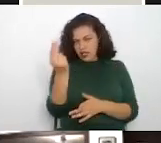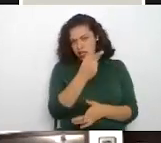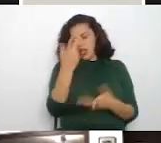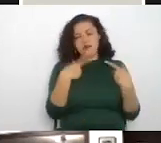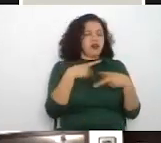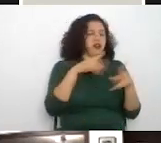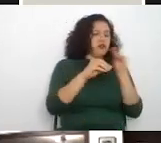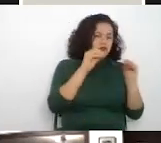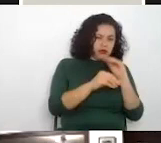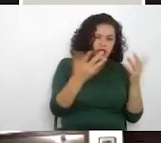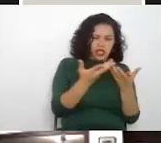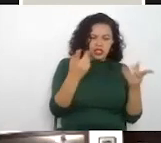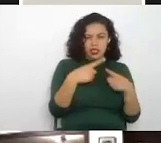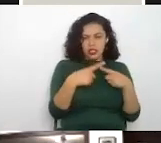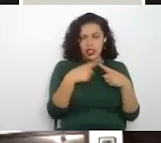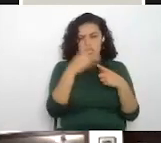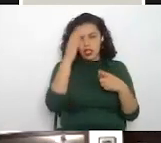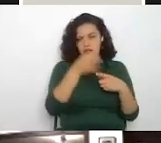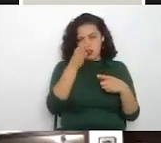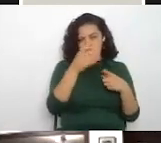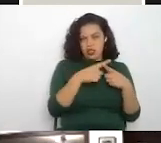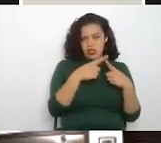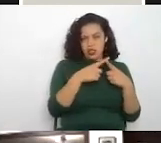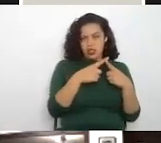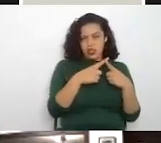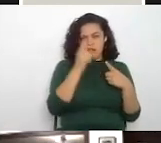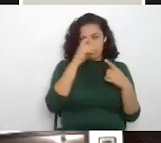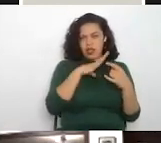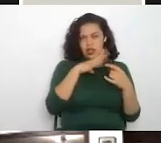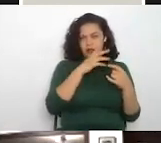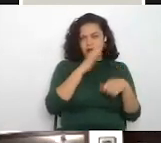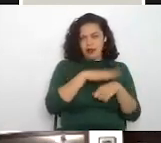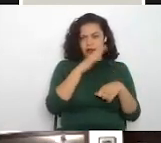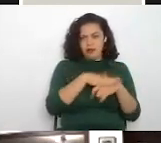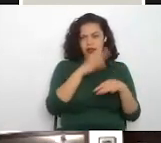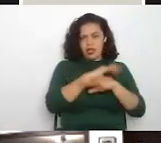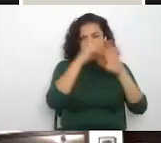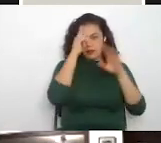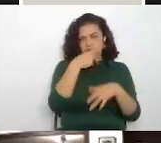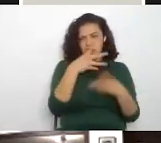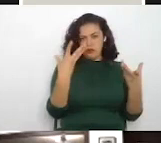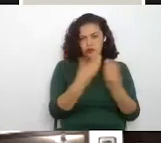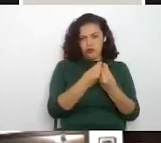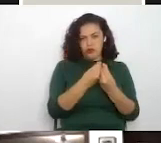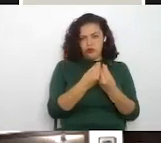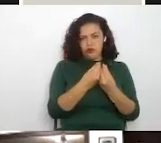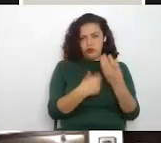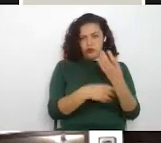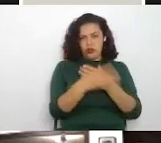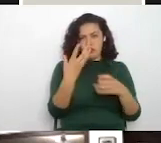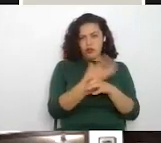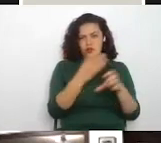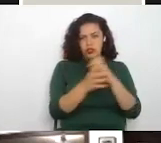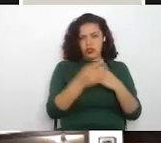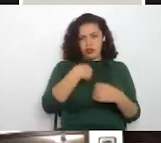quién revisa, quién autoriza, ¿sí? Porque permiten tener una visión más clara del conjunto de todo lo que estamos haciendo,